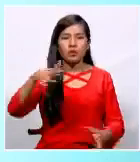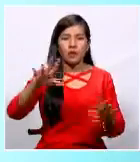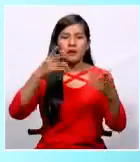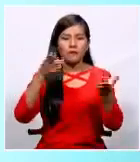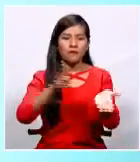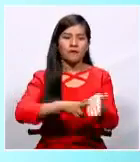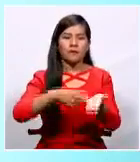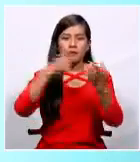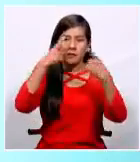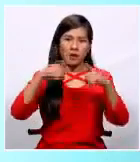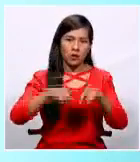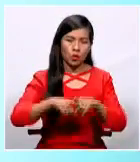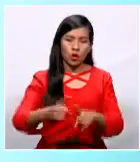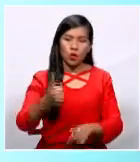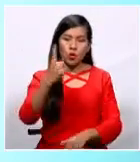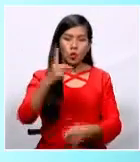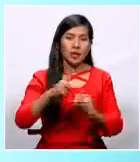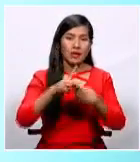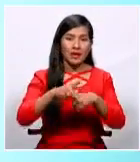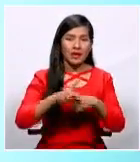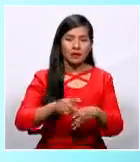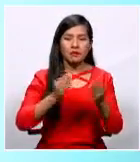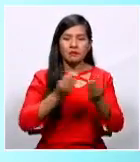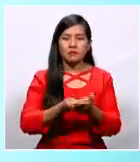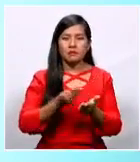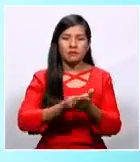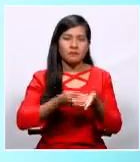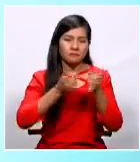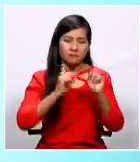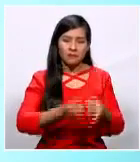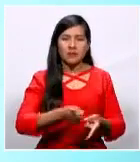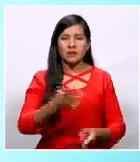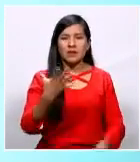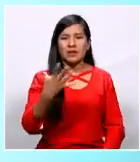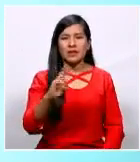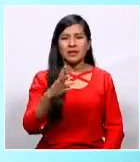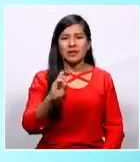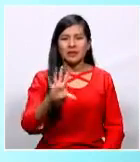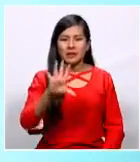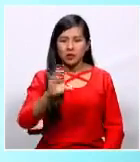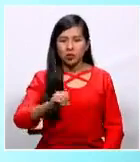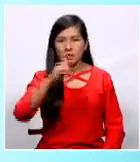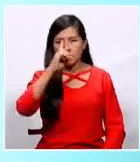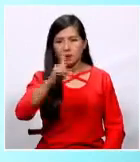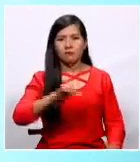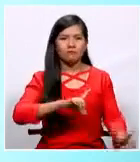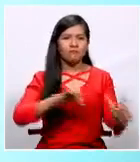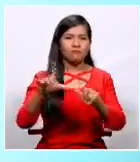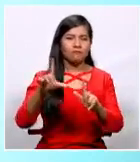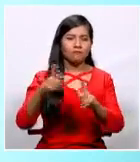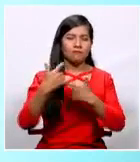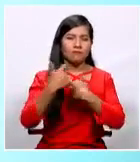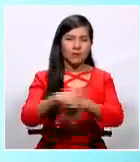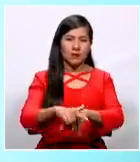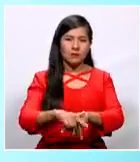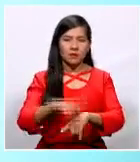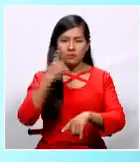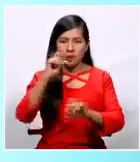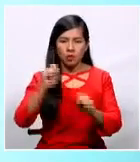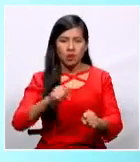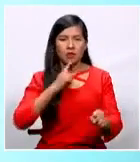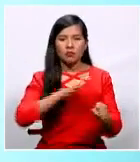para que el precio del kilo no suba de los 16 bolivianos con 50 centavos. Así también garantizan